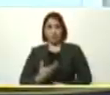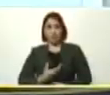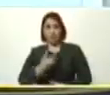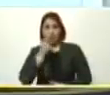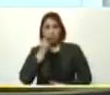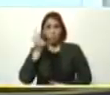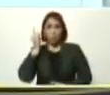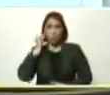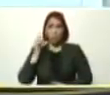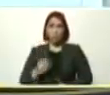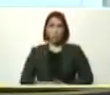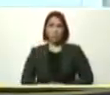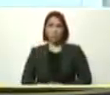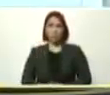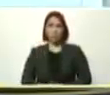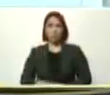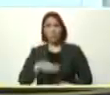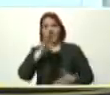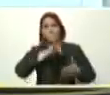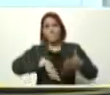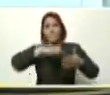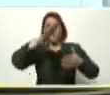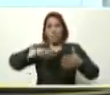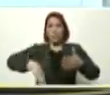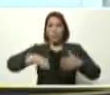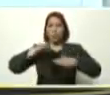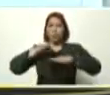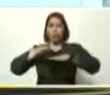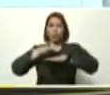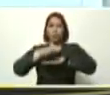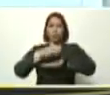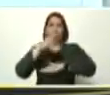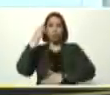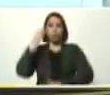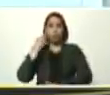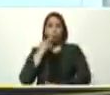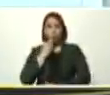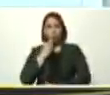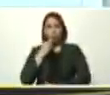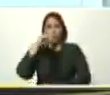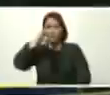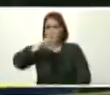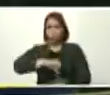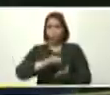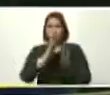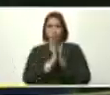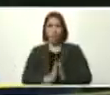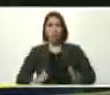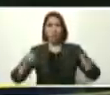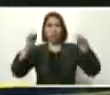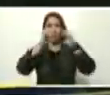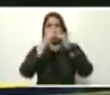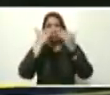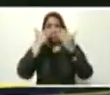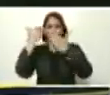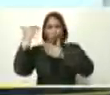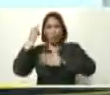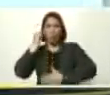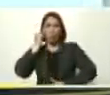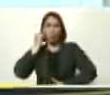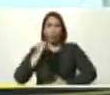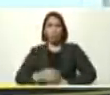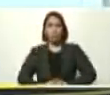alcaldesas de Barcelona, municipio Bolívar, capital de Anzoátegui, Sujei Herrera, bienvenida